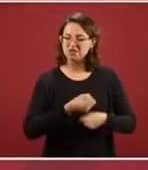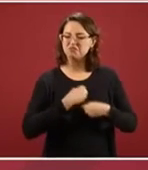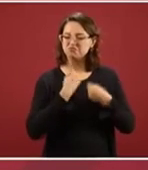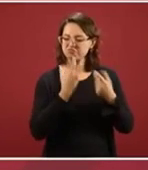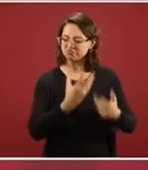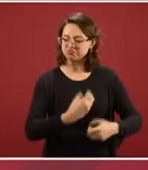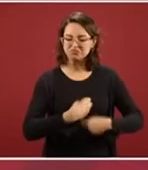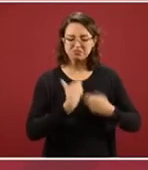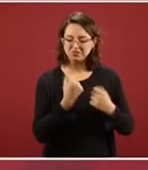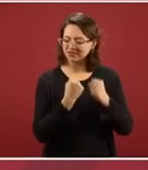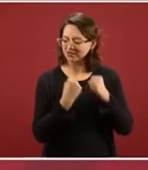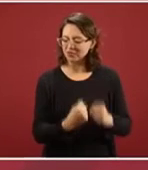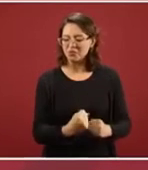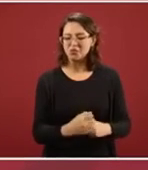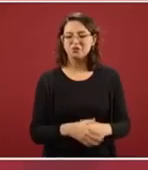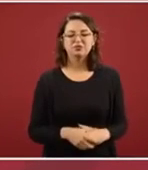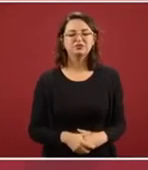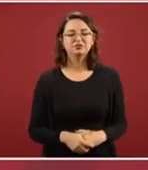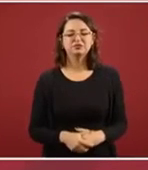Porque